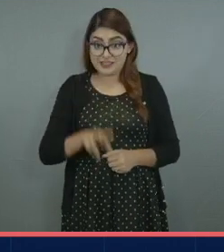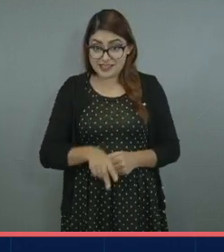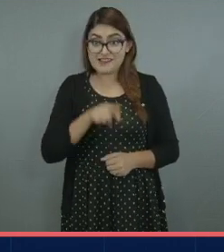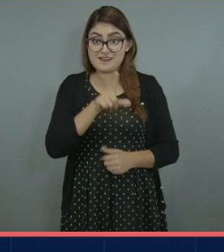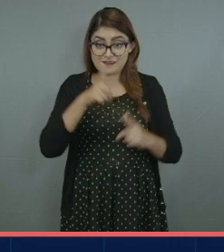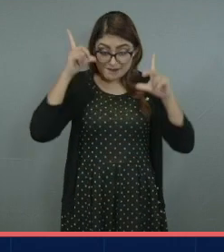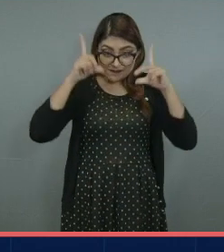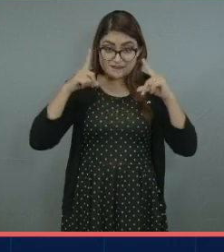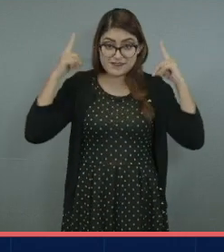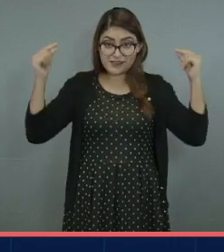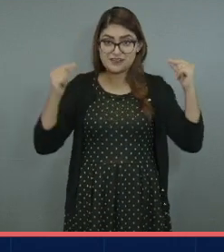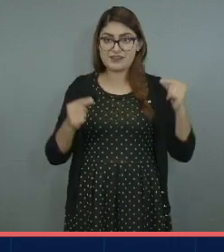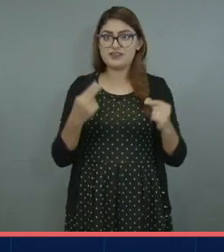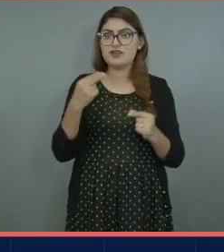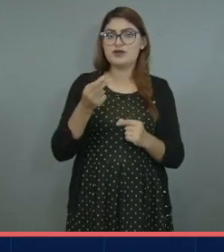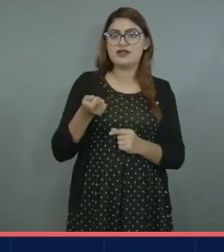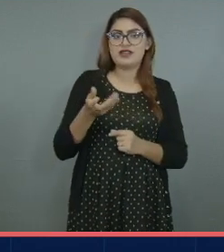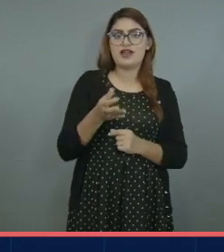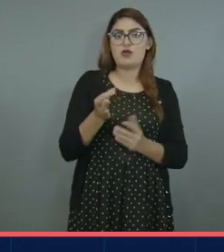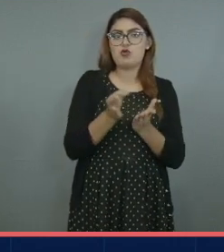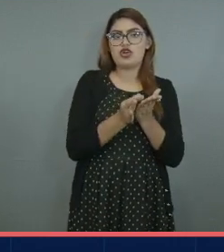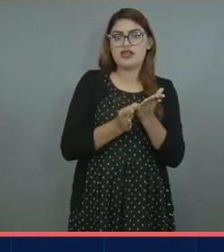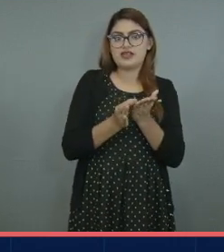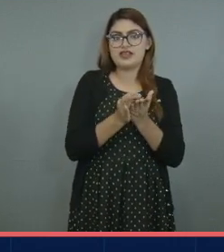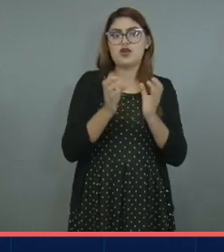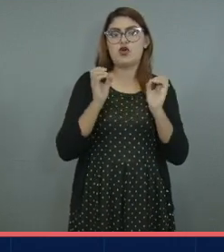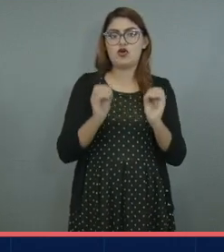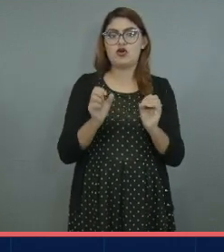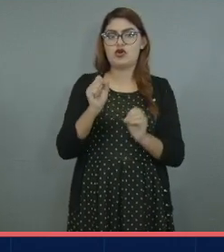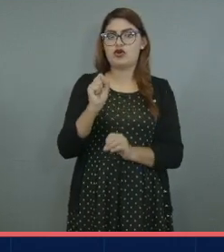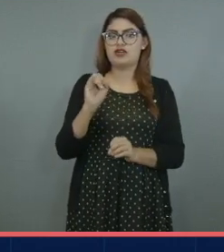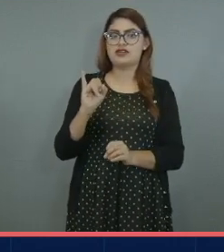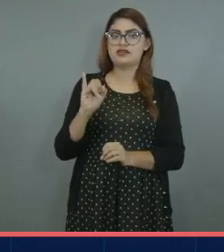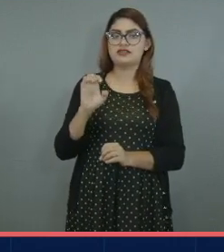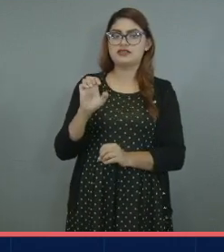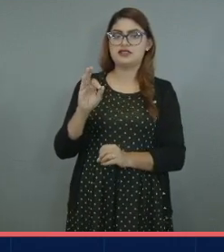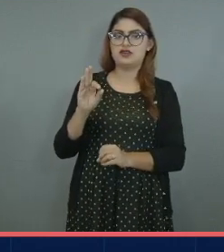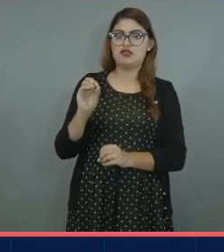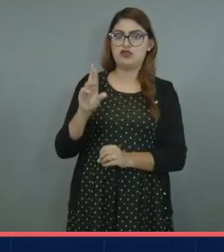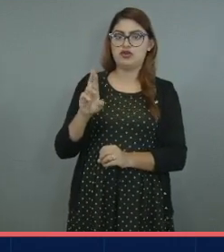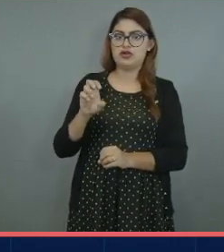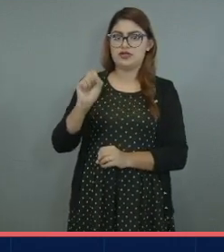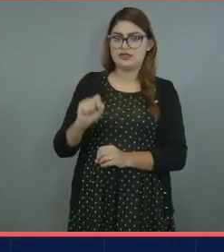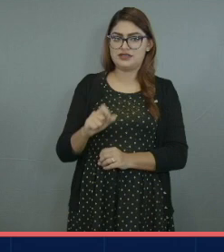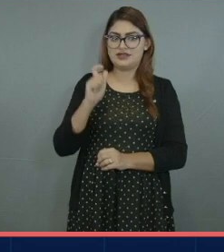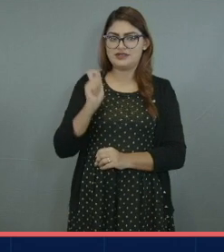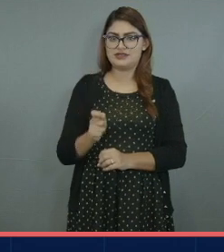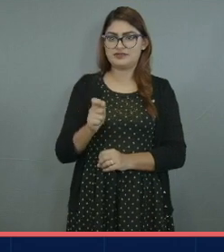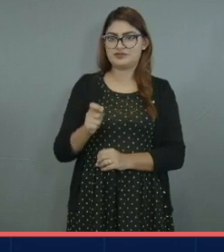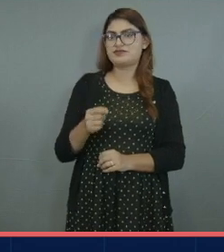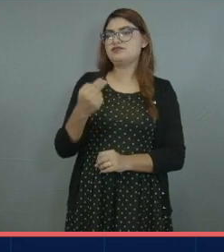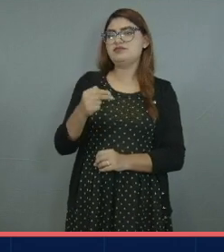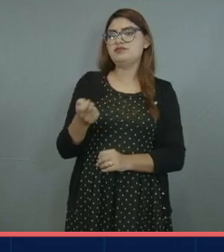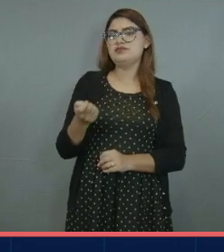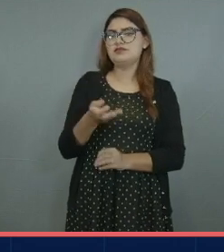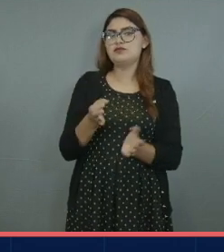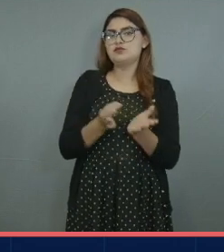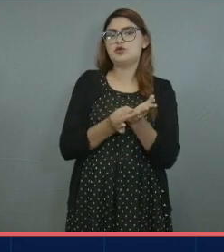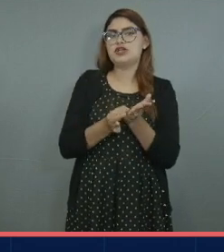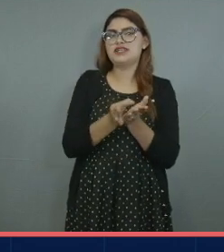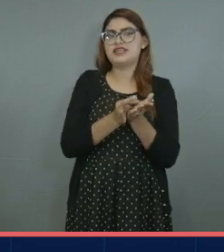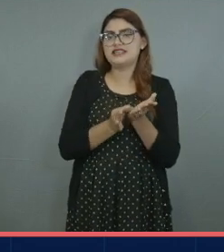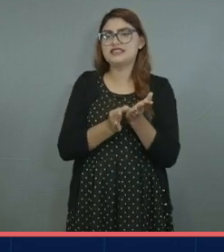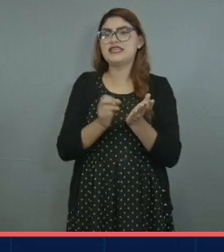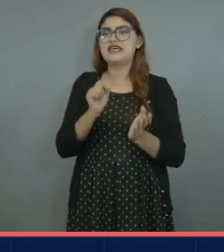son conocidos como moneditas y también como ciefores. Son las famosas moneditas ciefores. Y